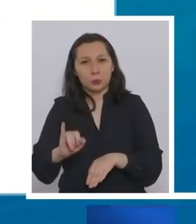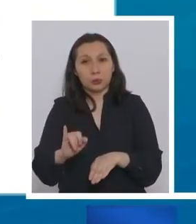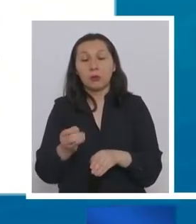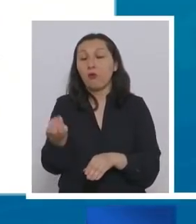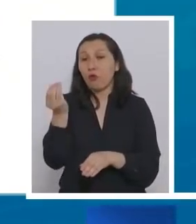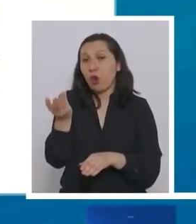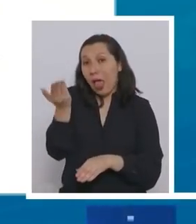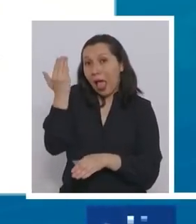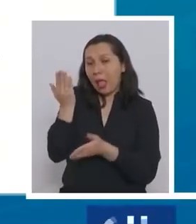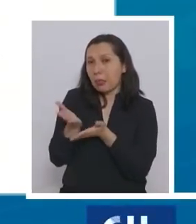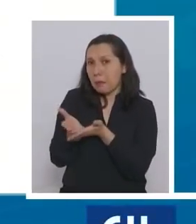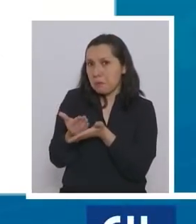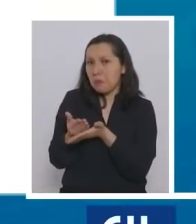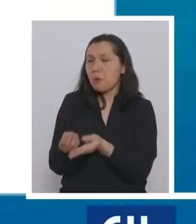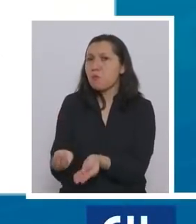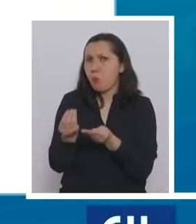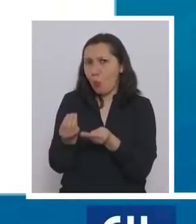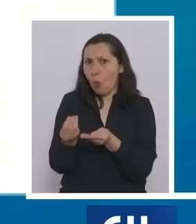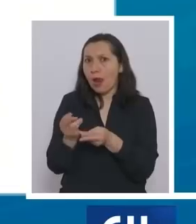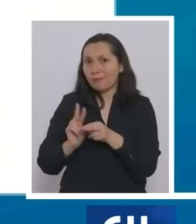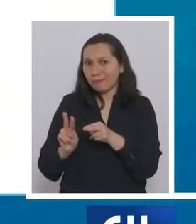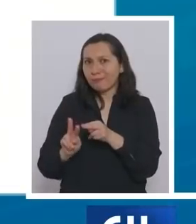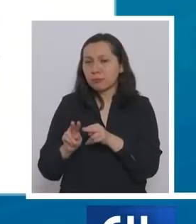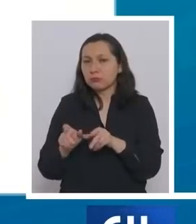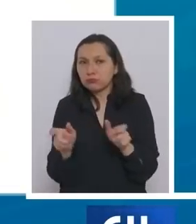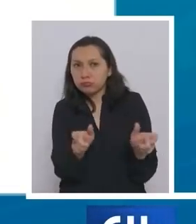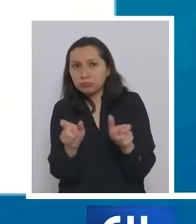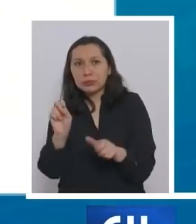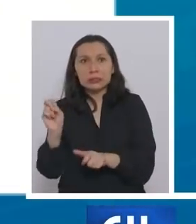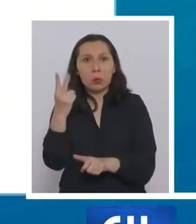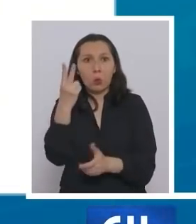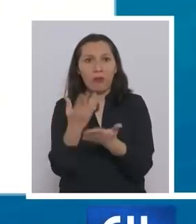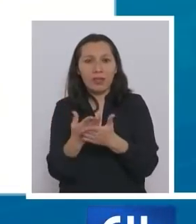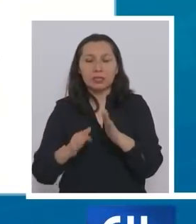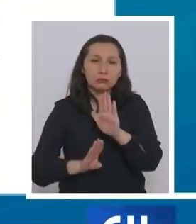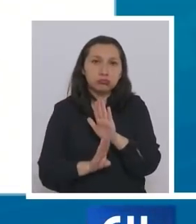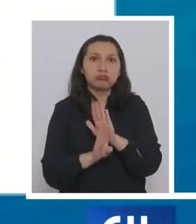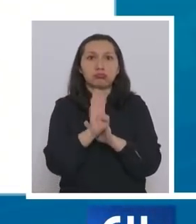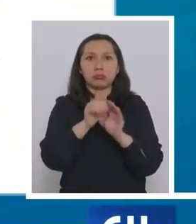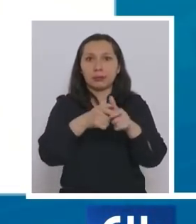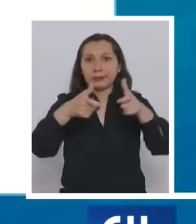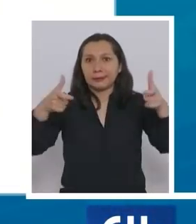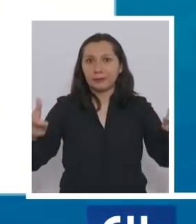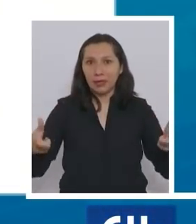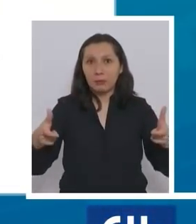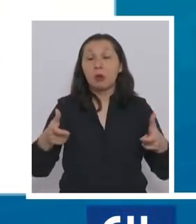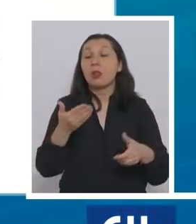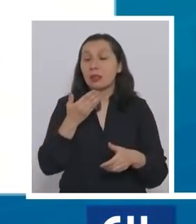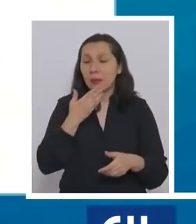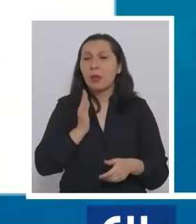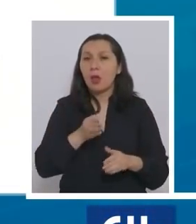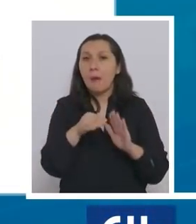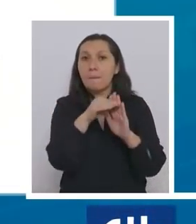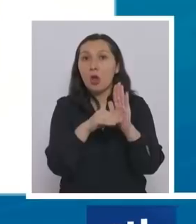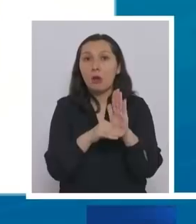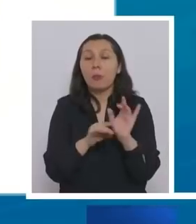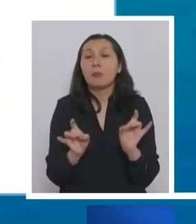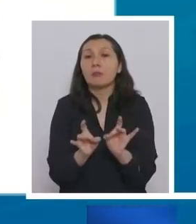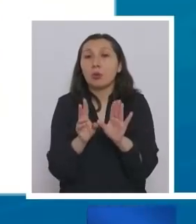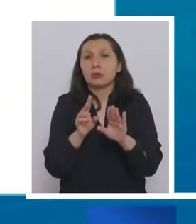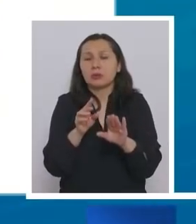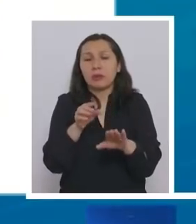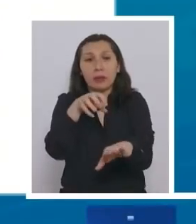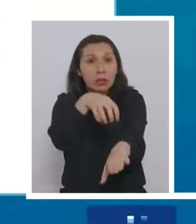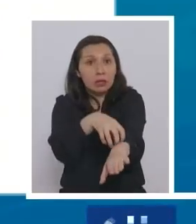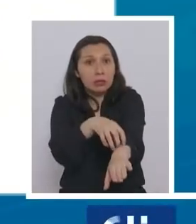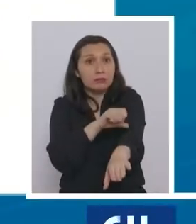resultó altamente exitosa para el manejo de la segunda ola. También continuaremos con el programa de traslados preventivos de